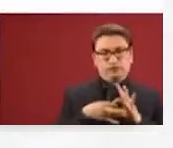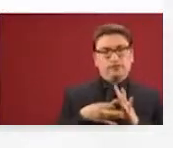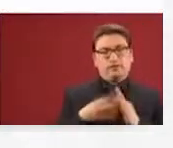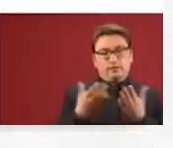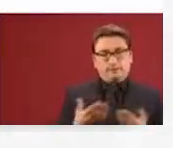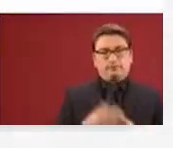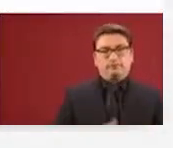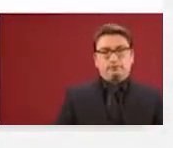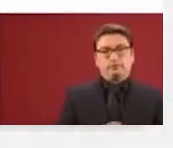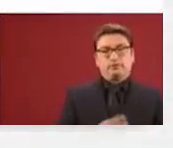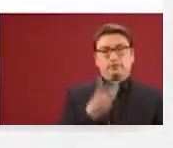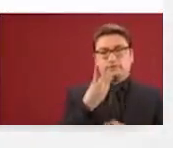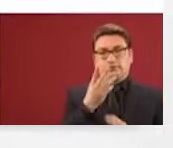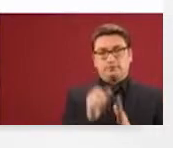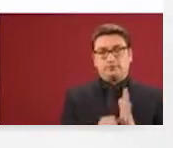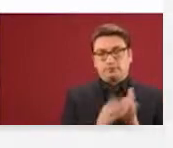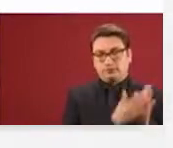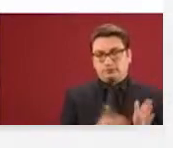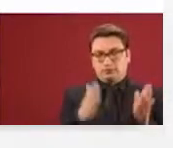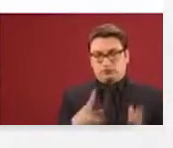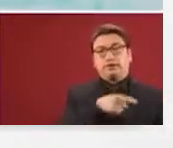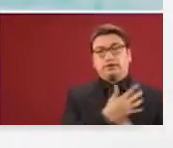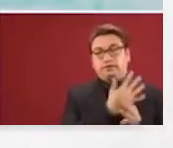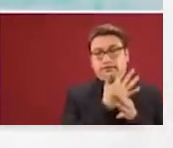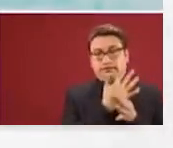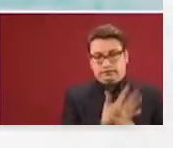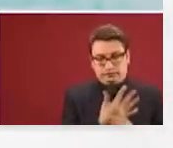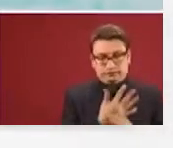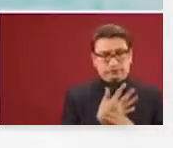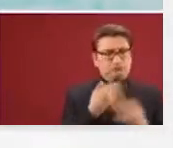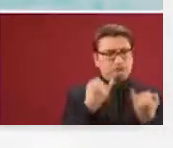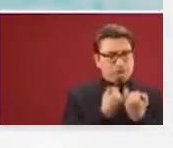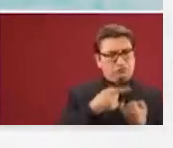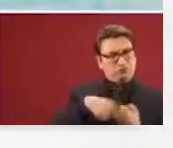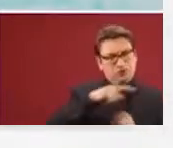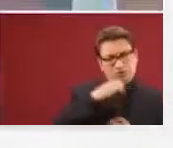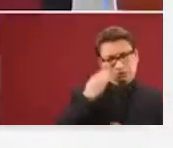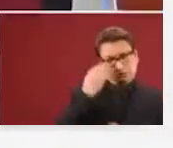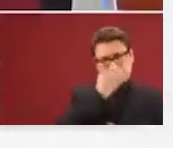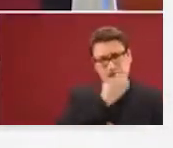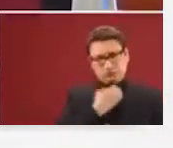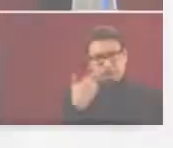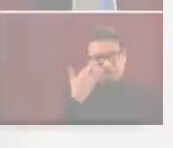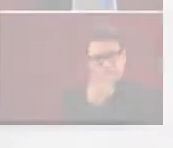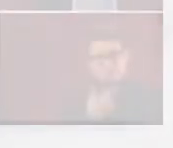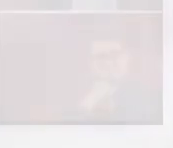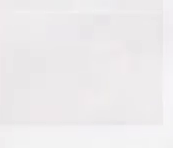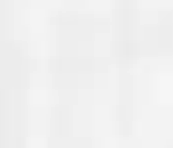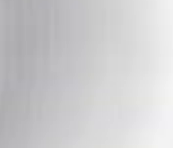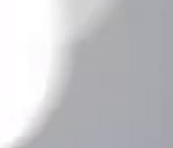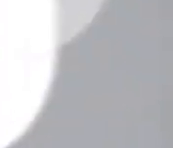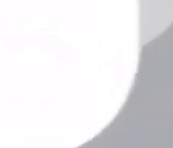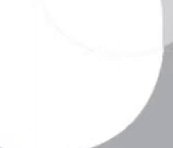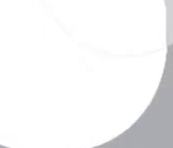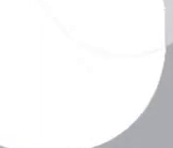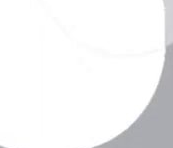otros organismos internacionales para que se respete la Convención de Viena y el Pacto de Bogotá. Sin embargo, no hubo pronunciamiento.